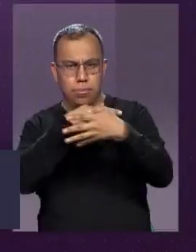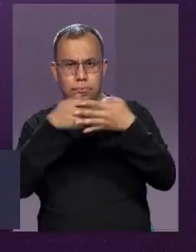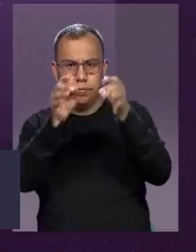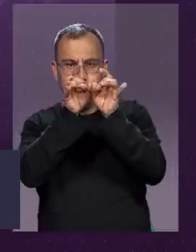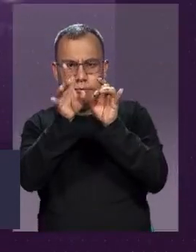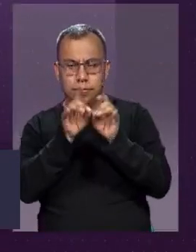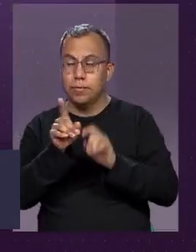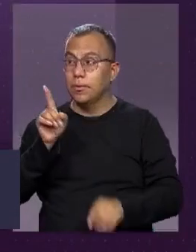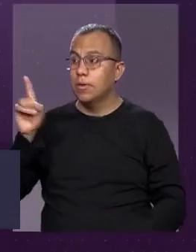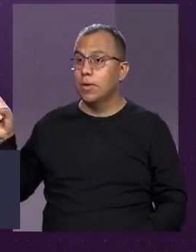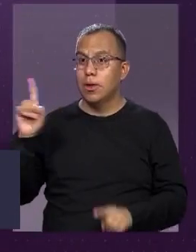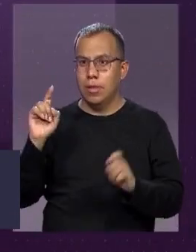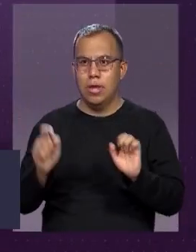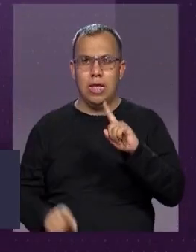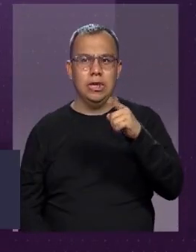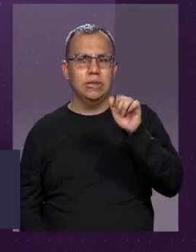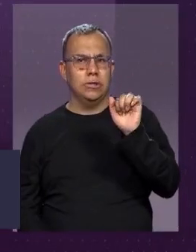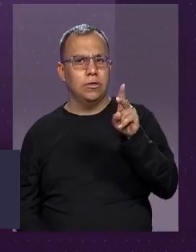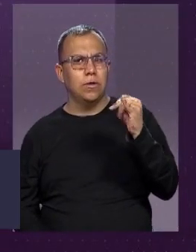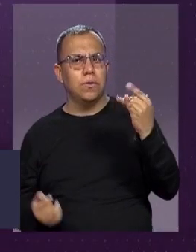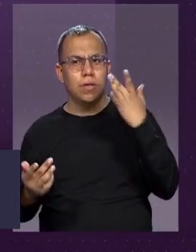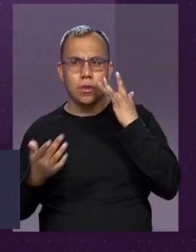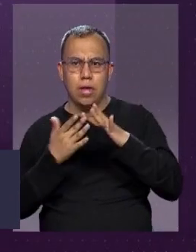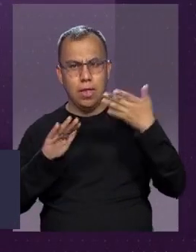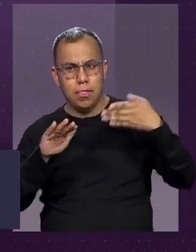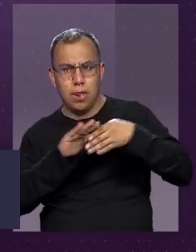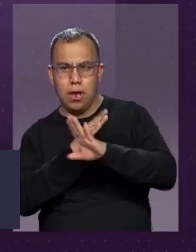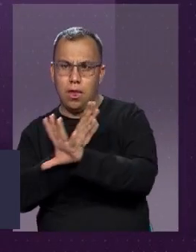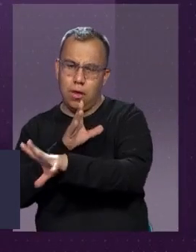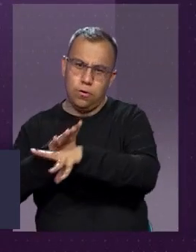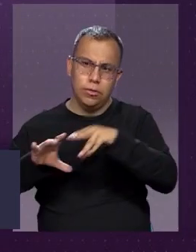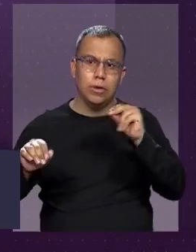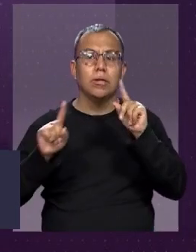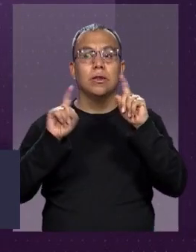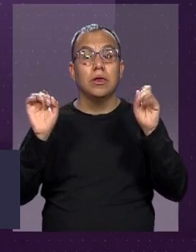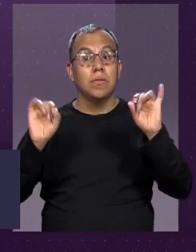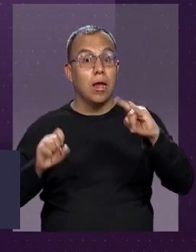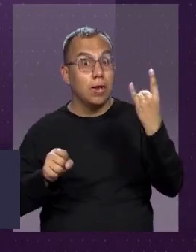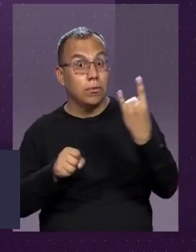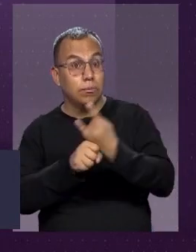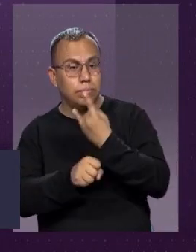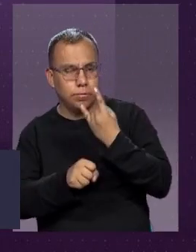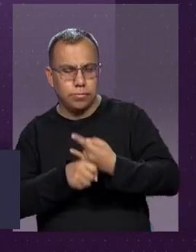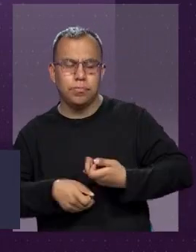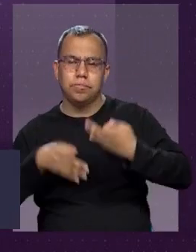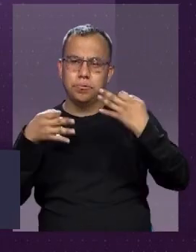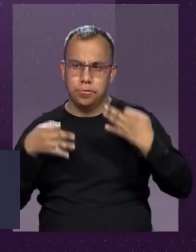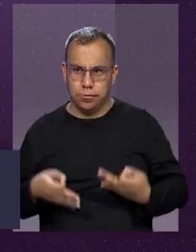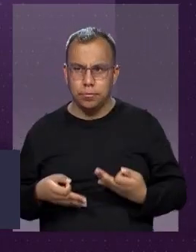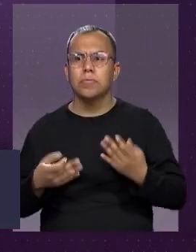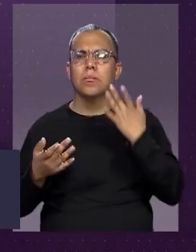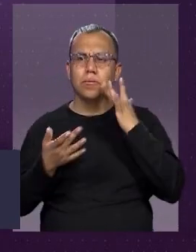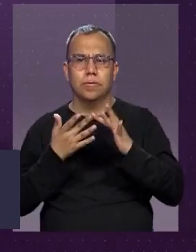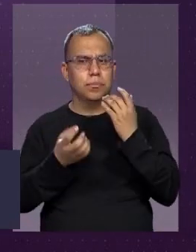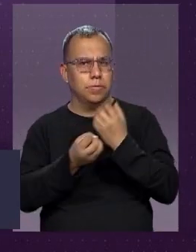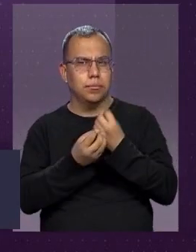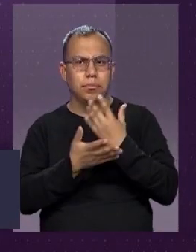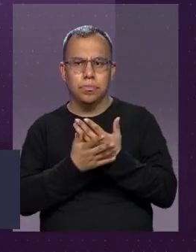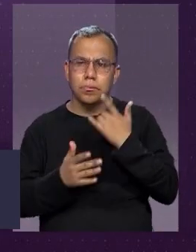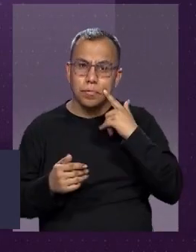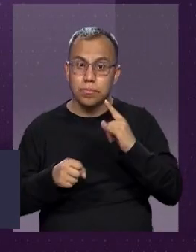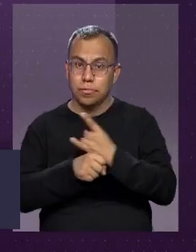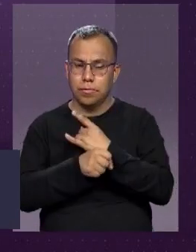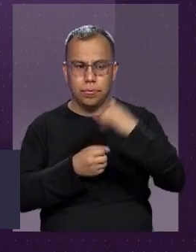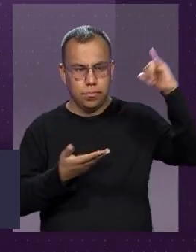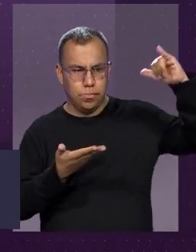La devolución de slots, de salidas y llegadas, ajustándolos de tal manera que se utilice de forma más eficiente la infraestructura del